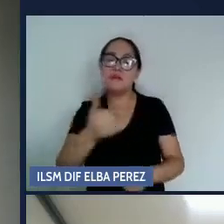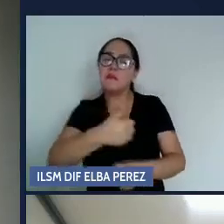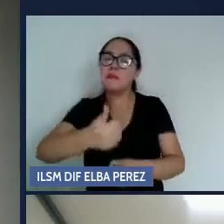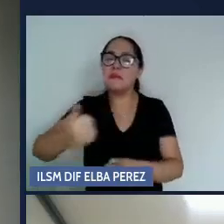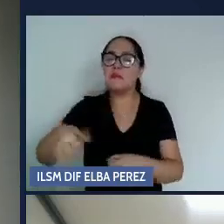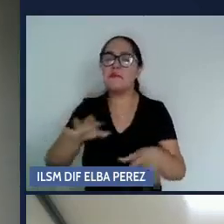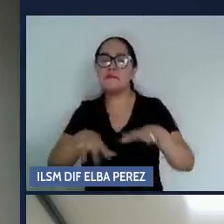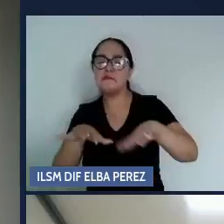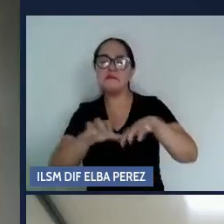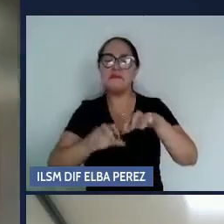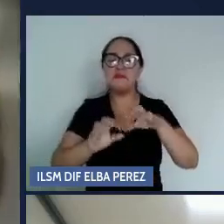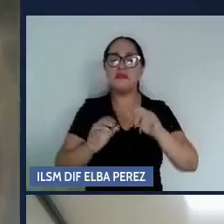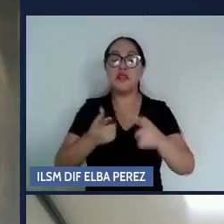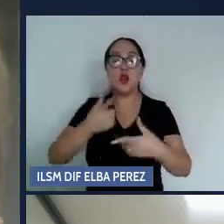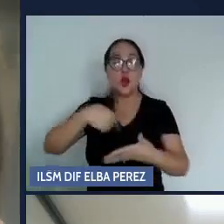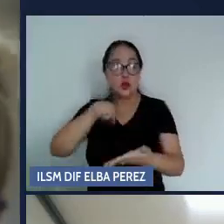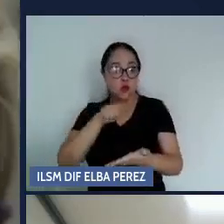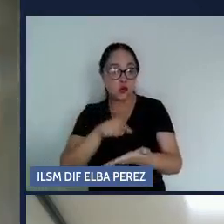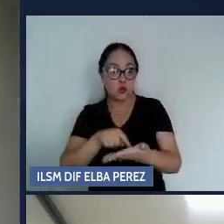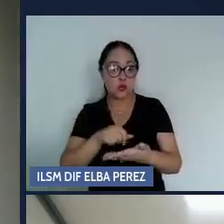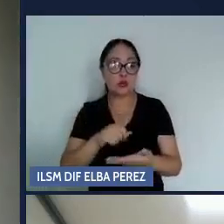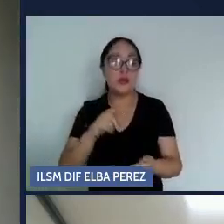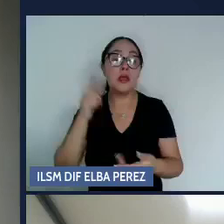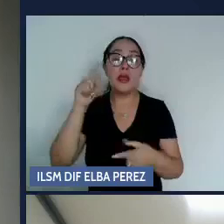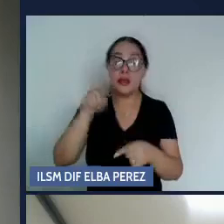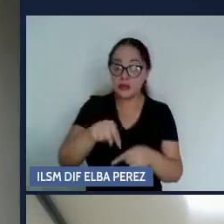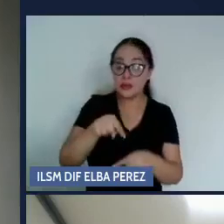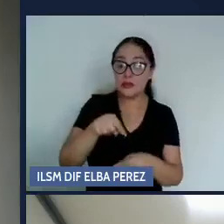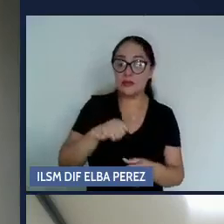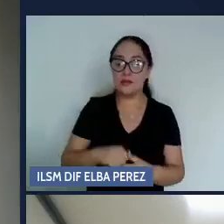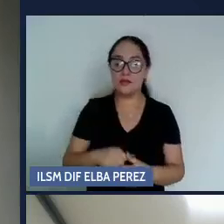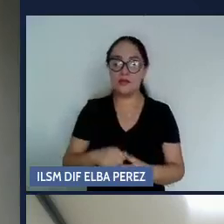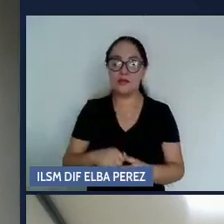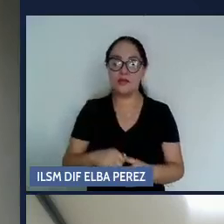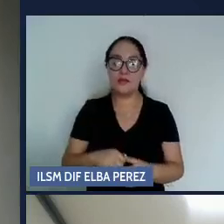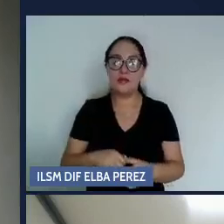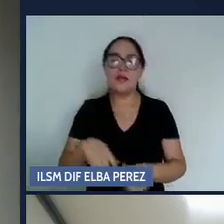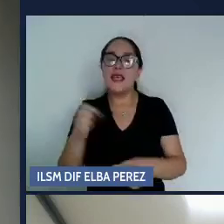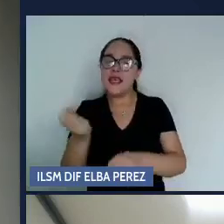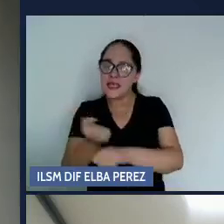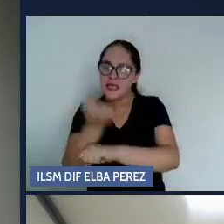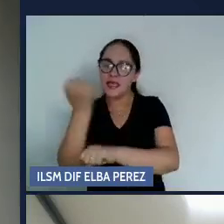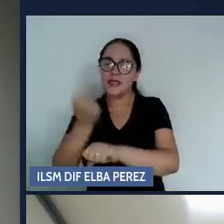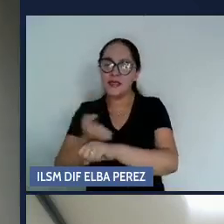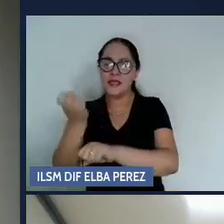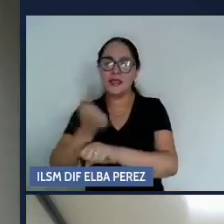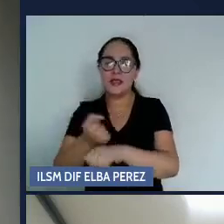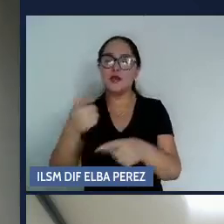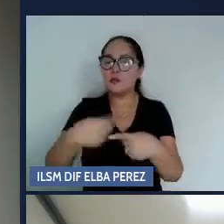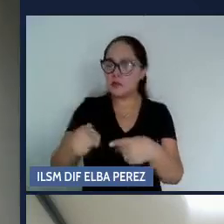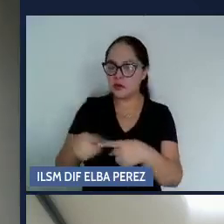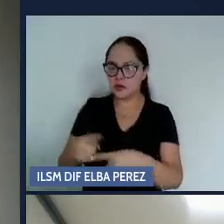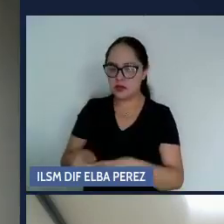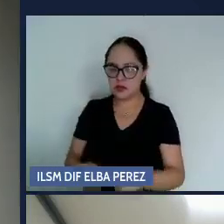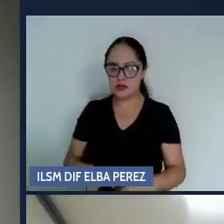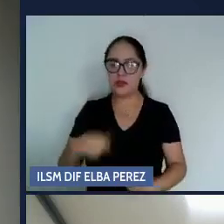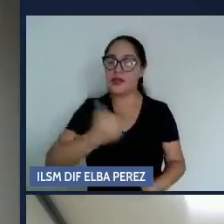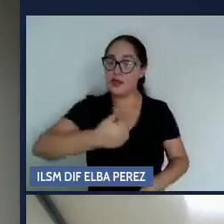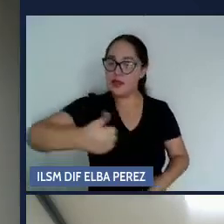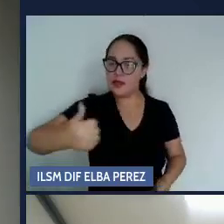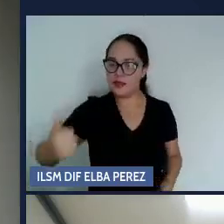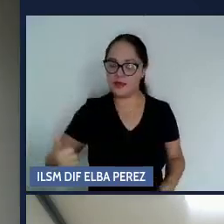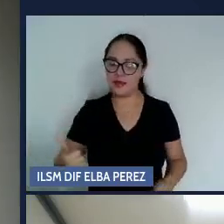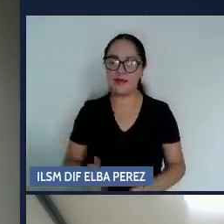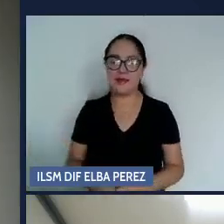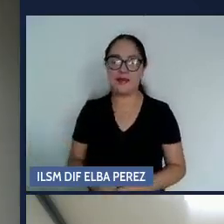electoral de la entidad. Hay uno en cada estado de la República. Sin embargo, el INE, en ocasiones